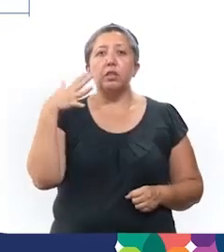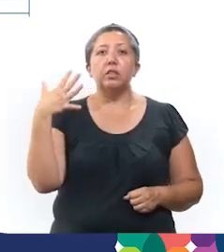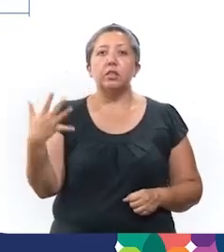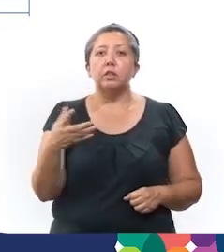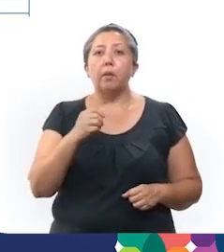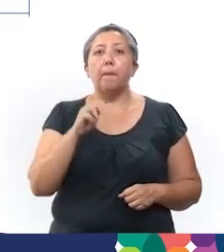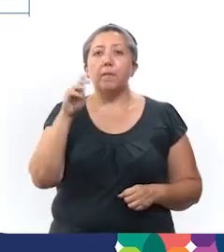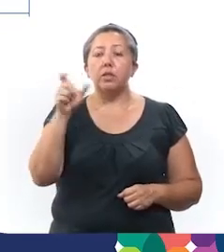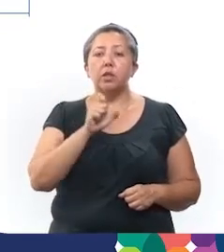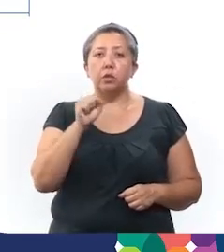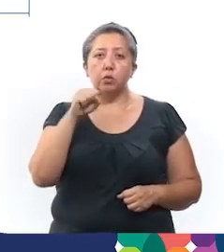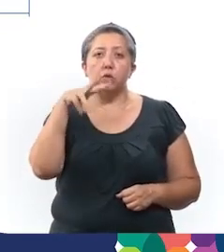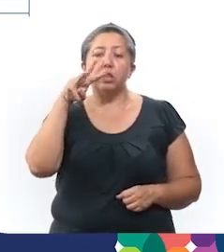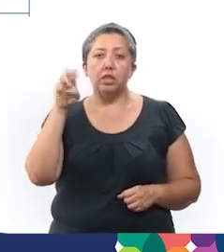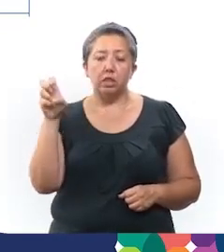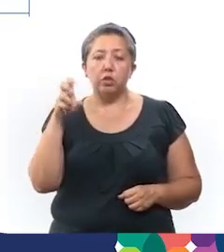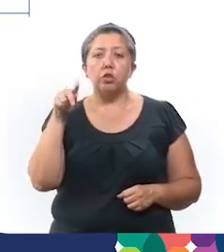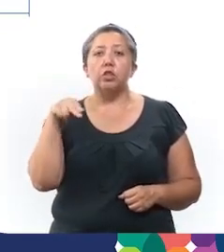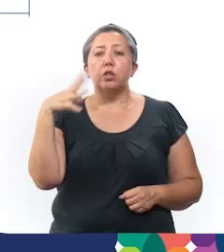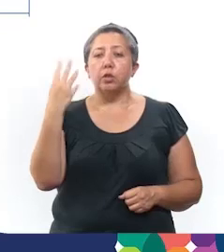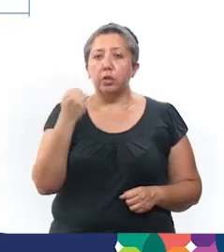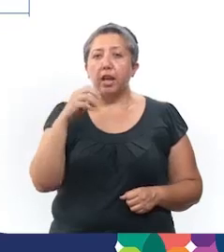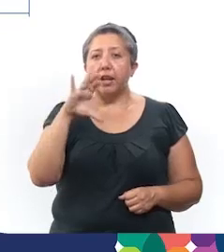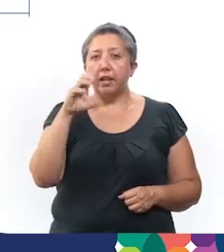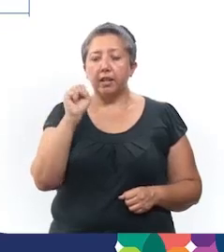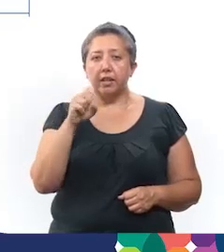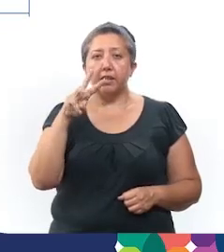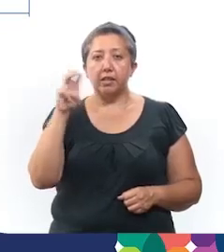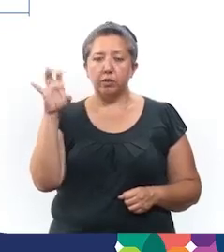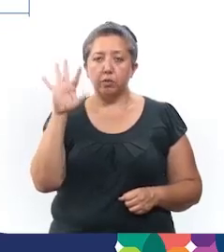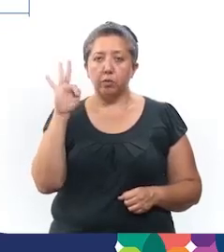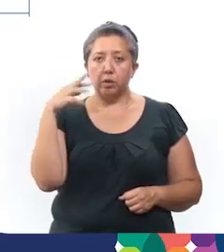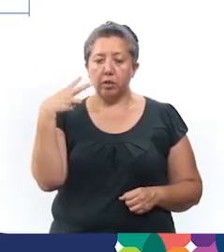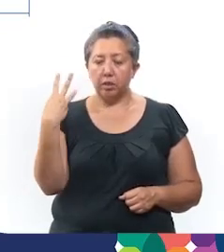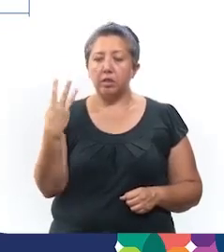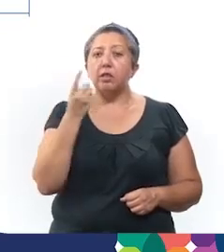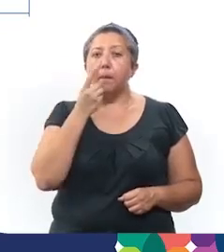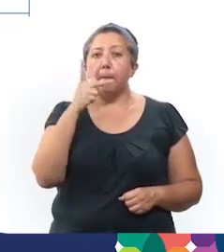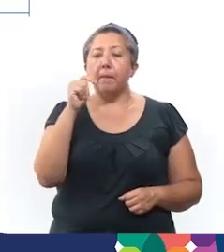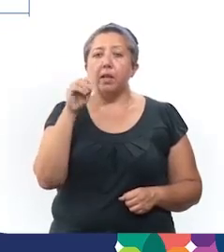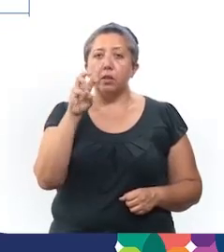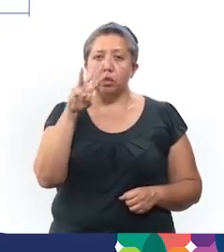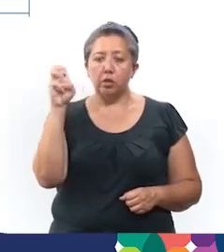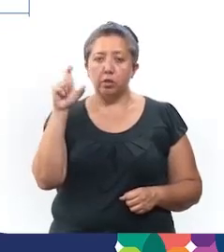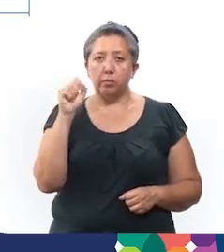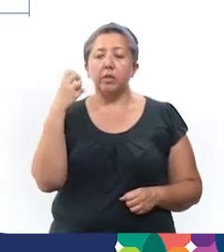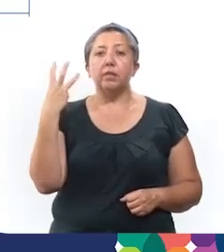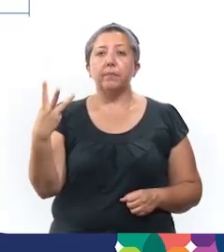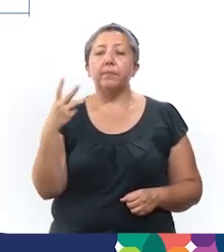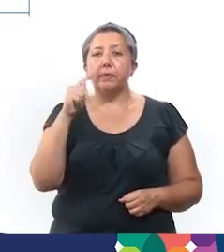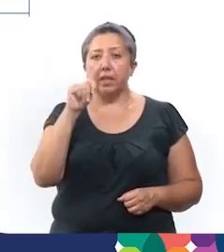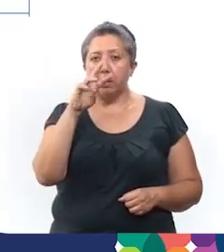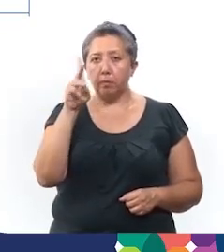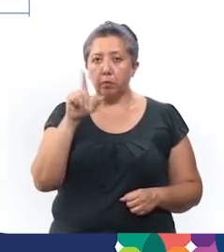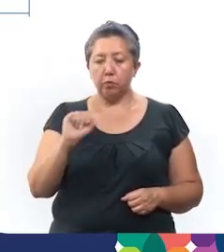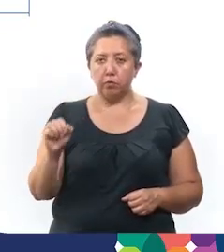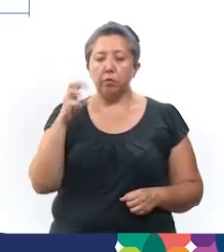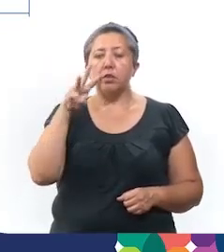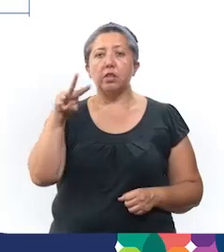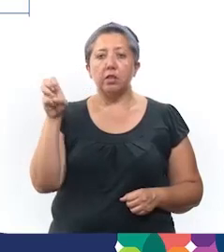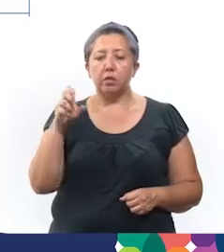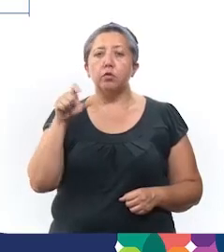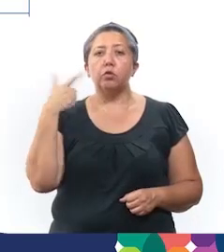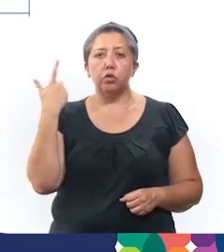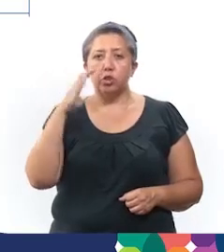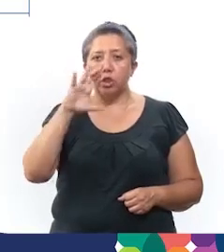395, Maxcanú 389, Acanqué 343, Peto 323, Temozón